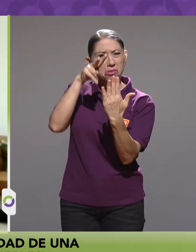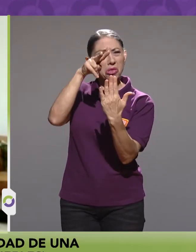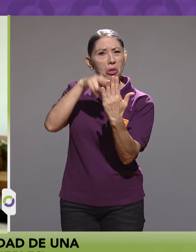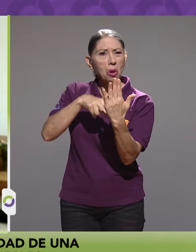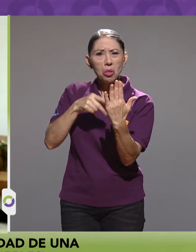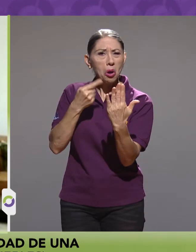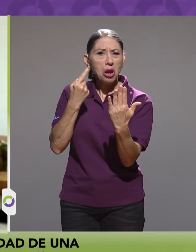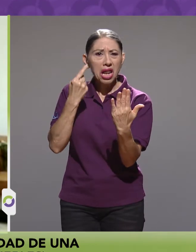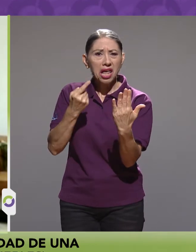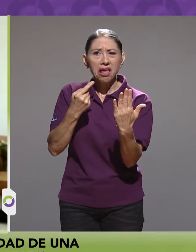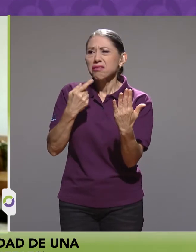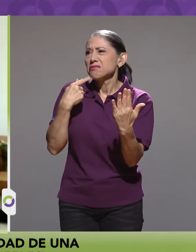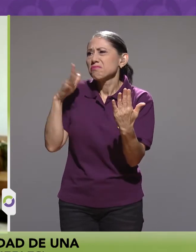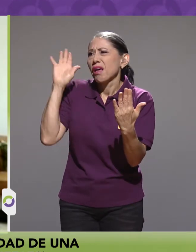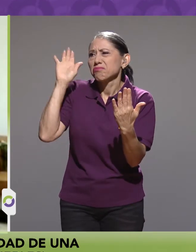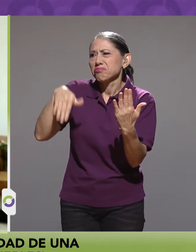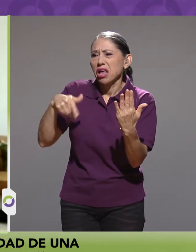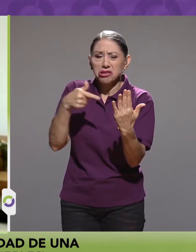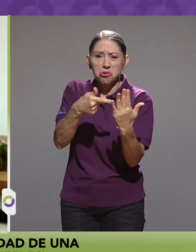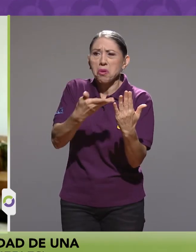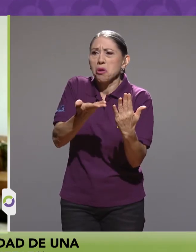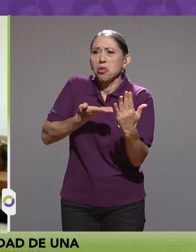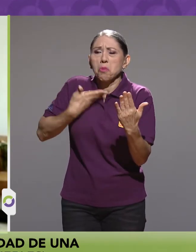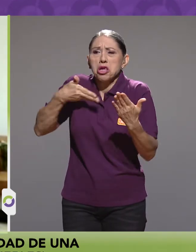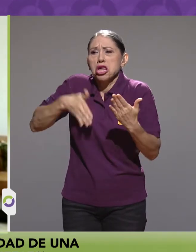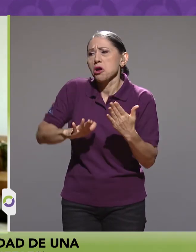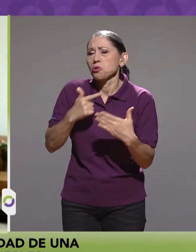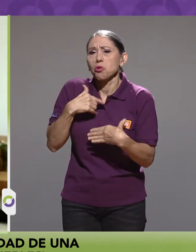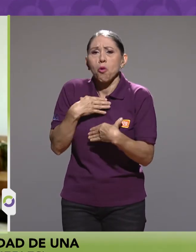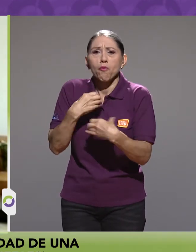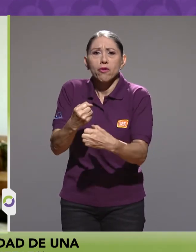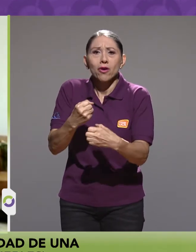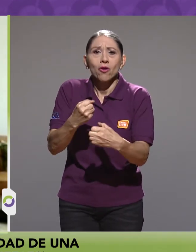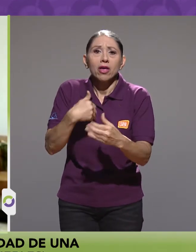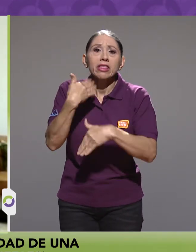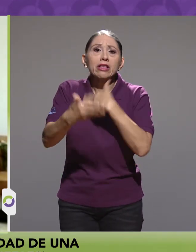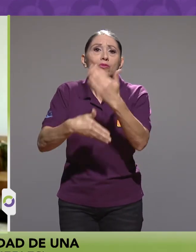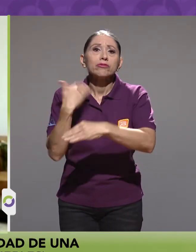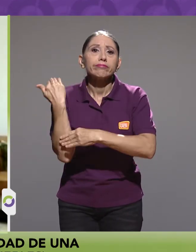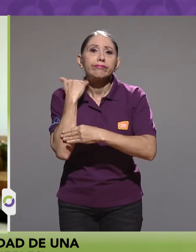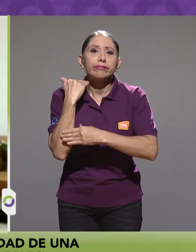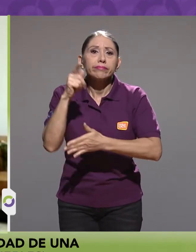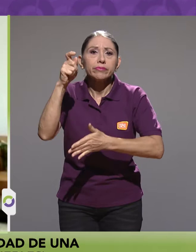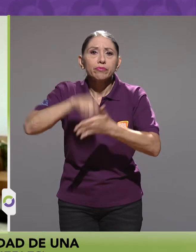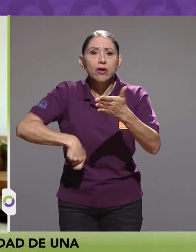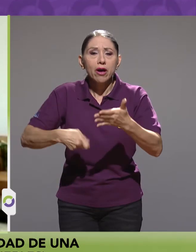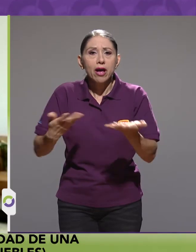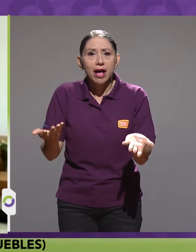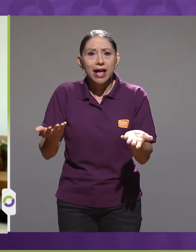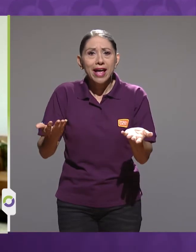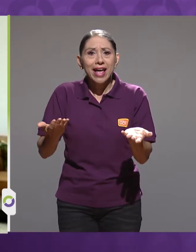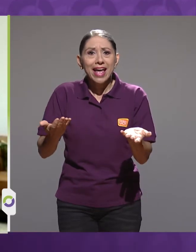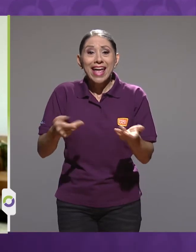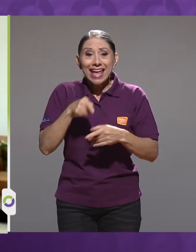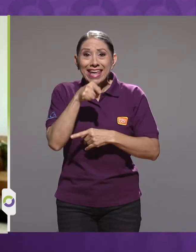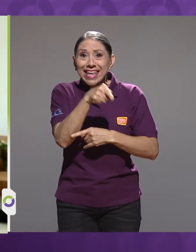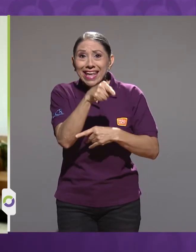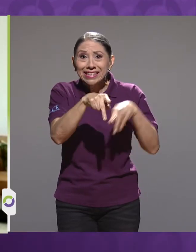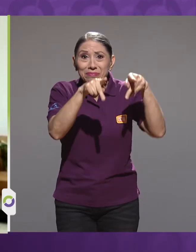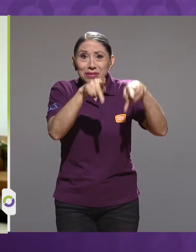me decía el señor. Yo que iba a leerlo si yo confío en mi hijo. Y le